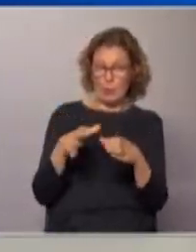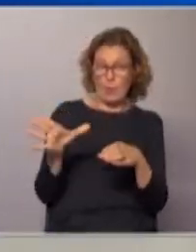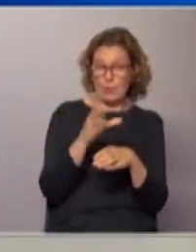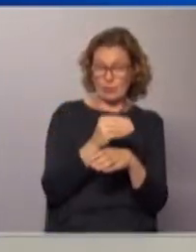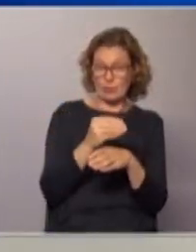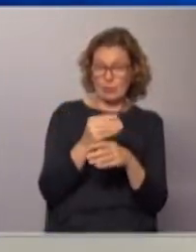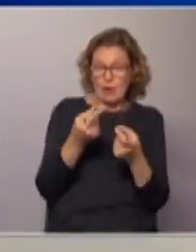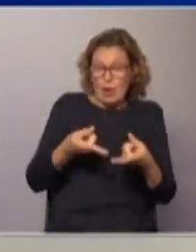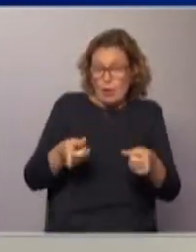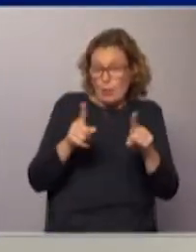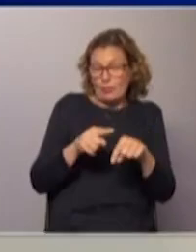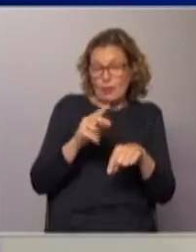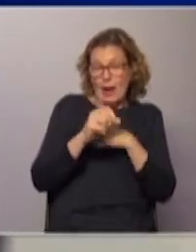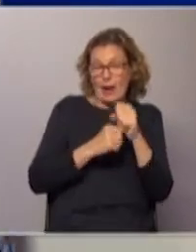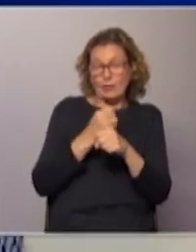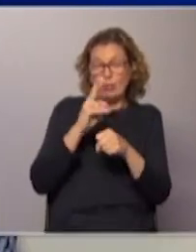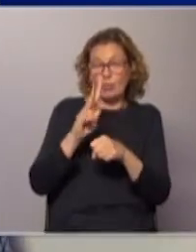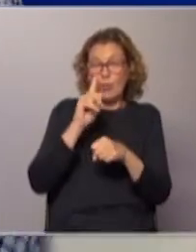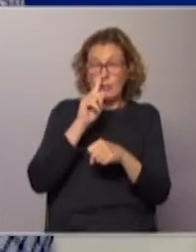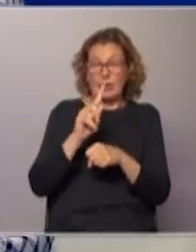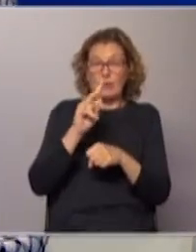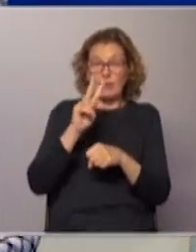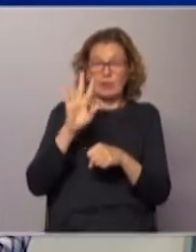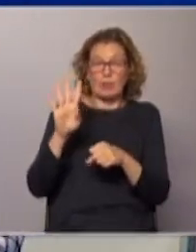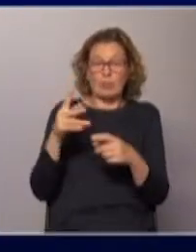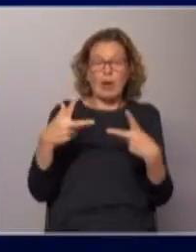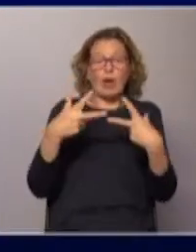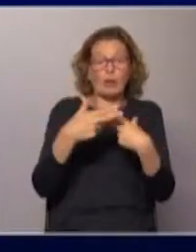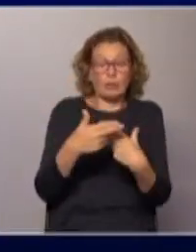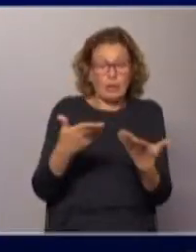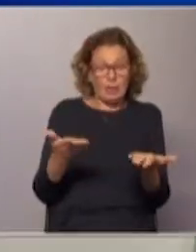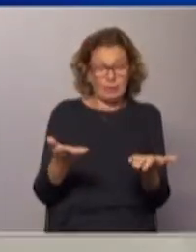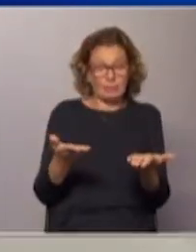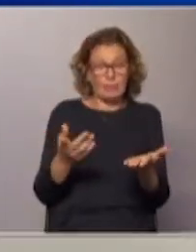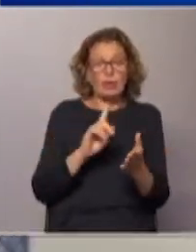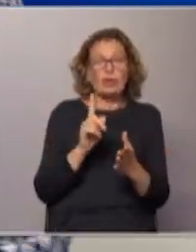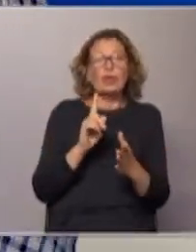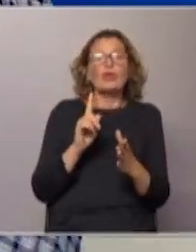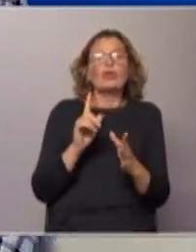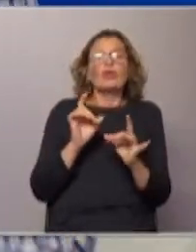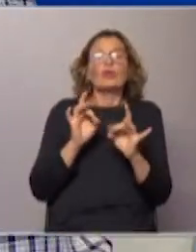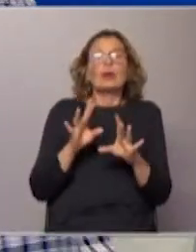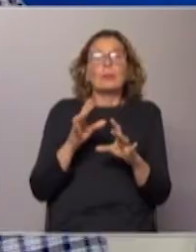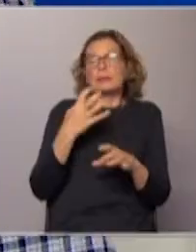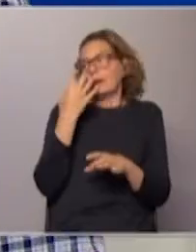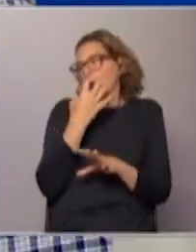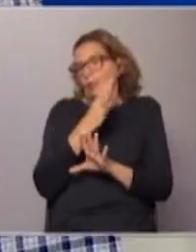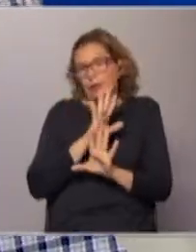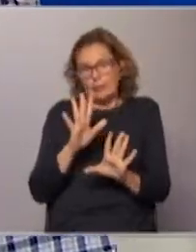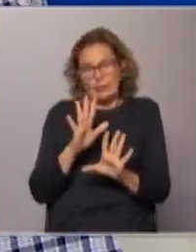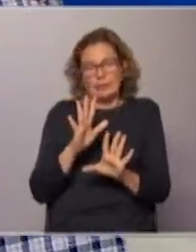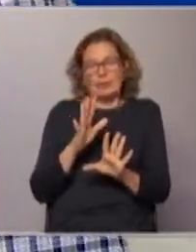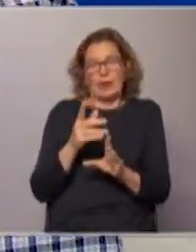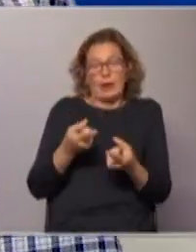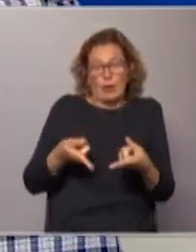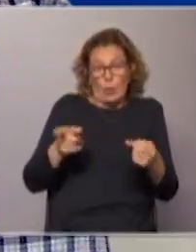recuperación al 24 va a quedar cortada por este criterio no sólo no sólo que es horrible que los tram